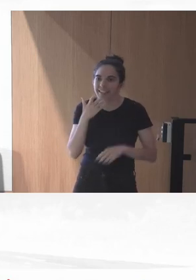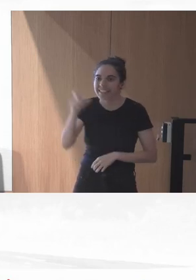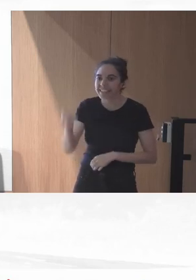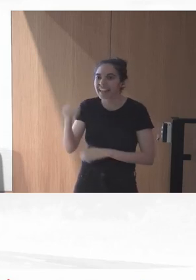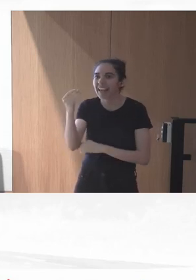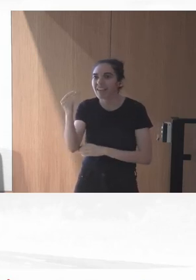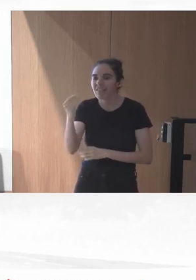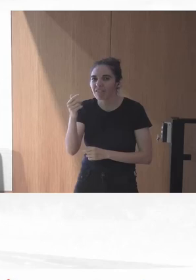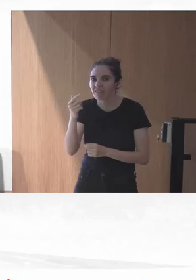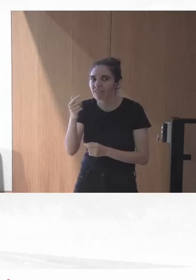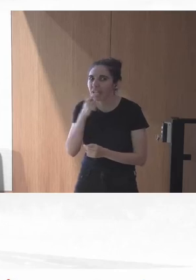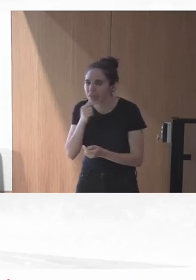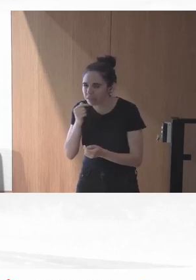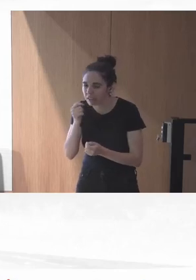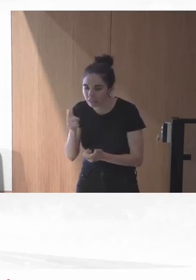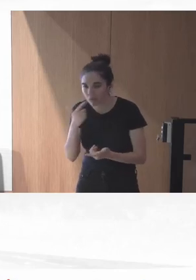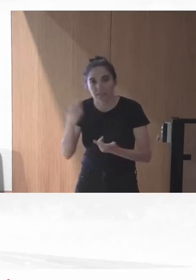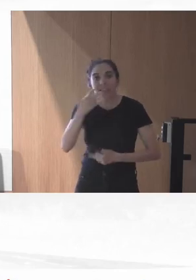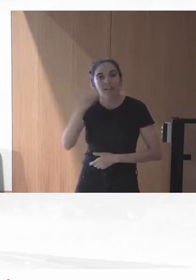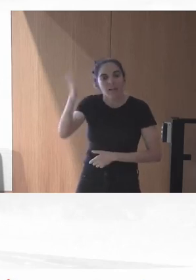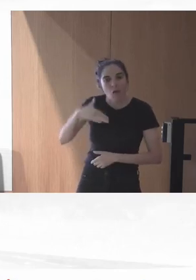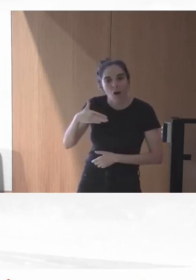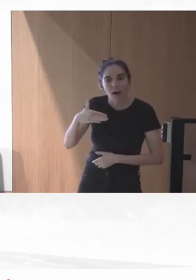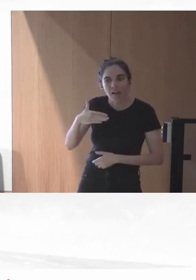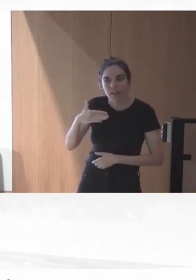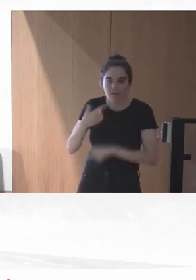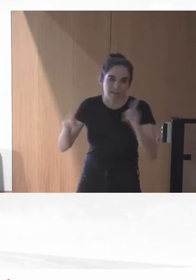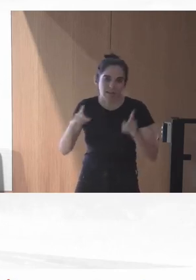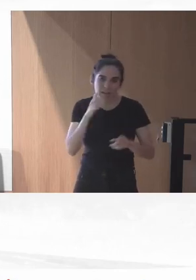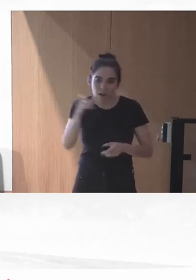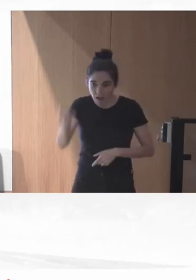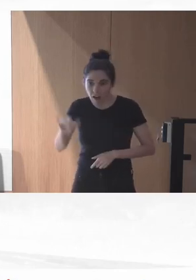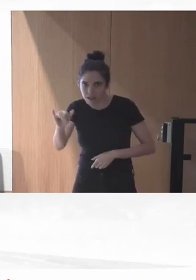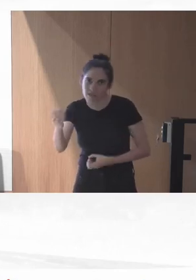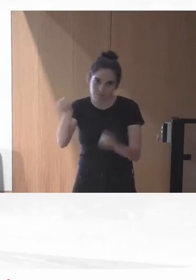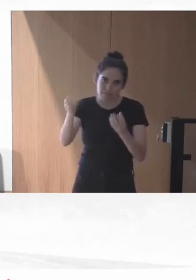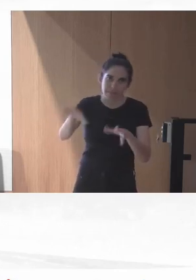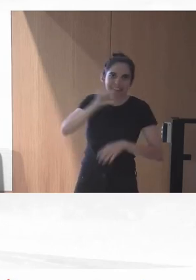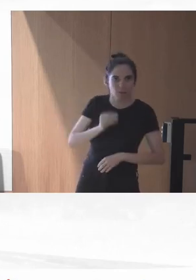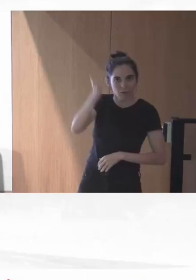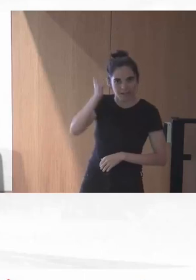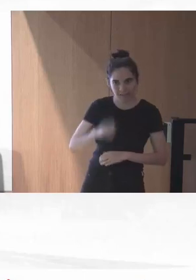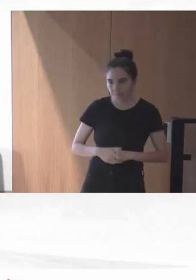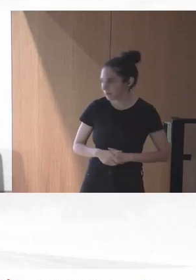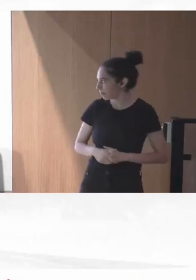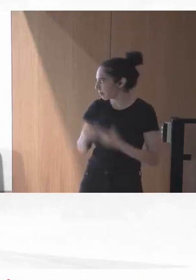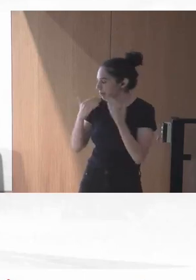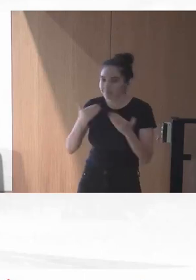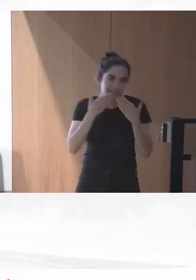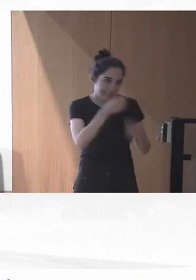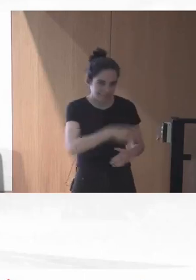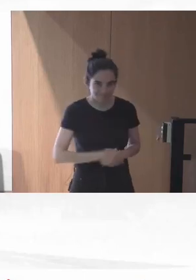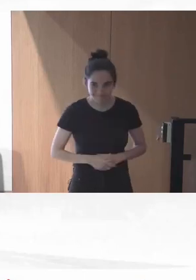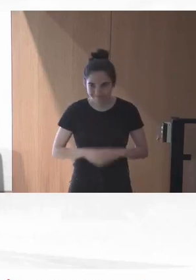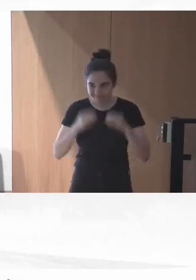facilitadora. Que no era lo mismo, ¿no? Y me enteraba más. Sí, sí. Gracias. A ti.